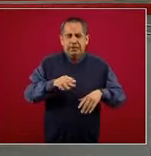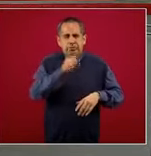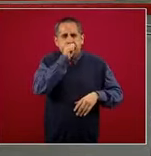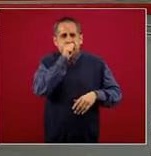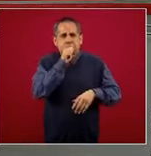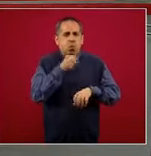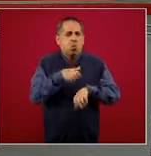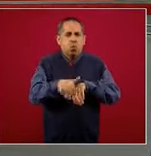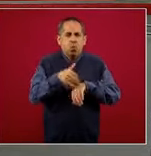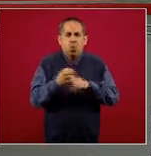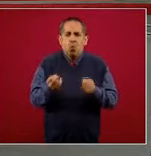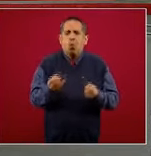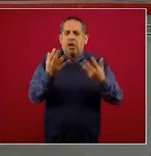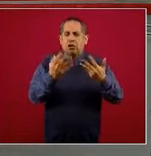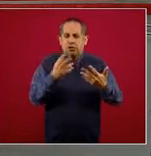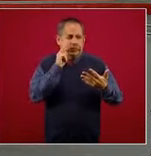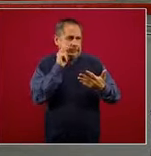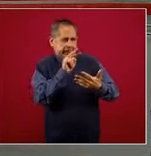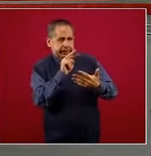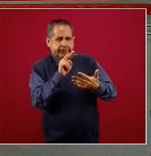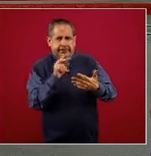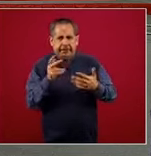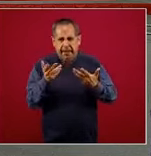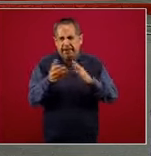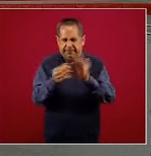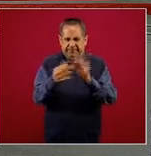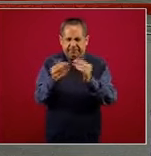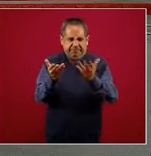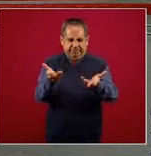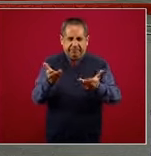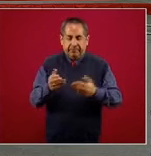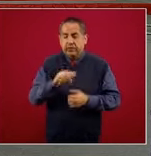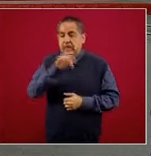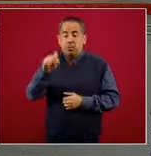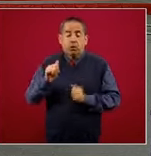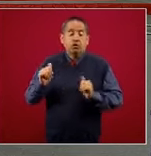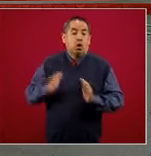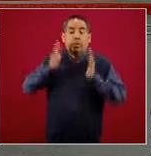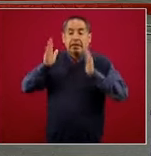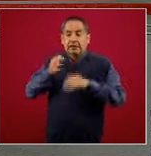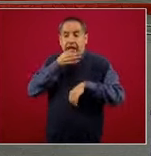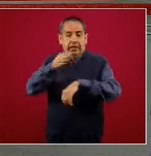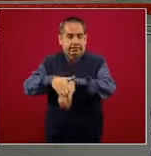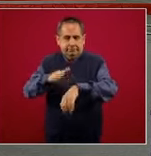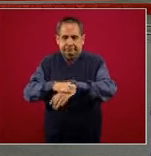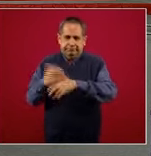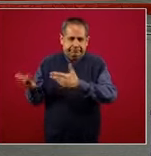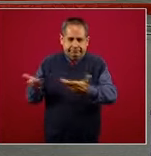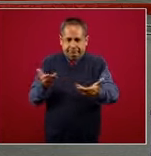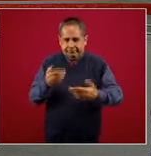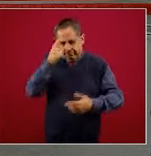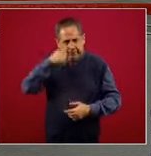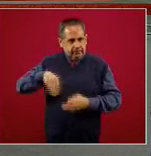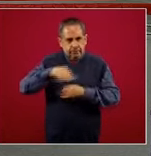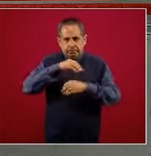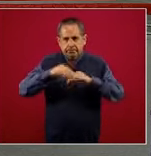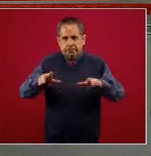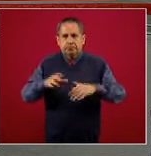técnico, y enseguida veremos la sorpresa que nos tiene el doctor Ricardo Cortés para el día de